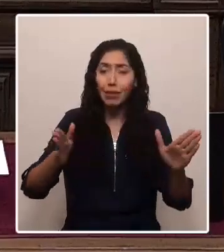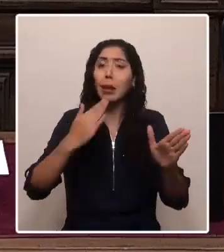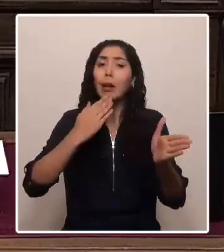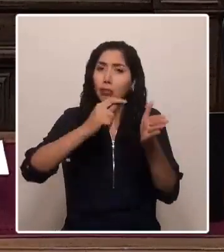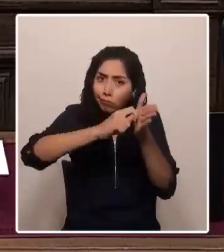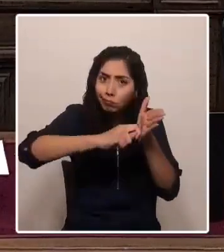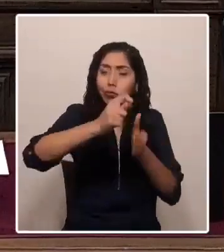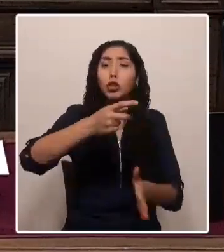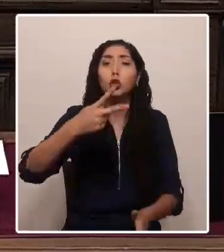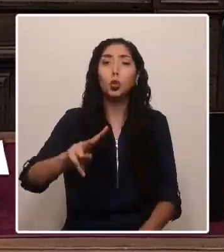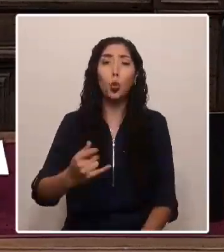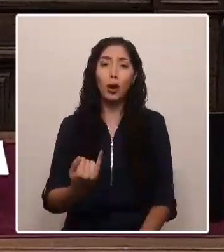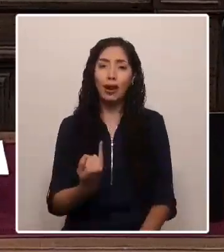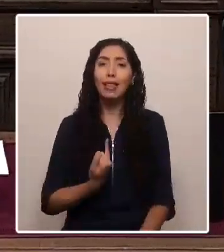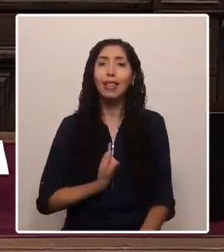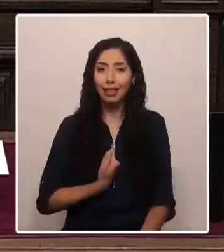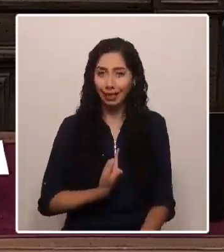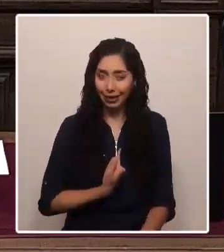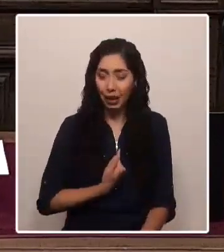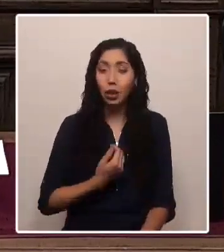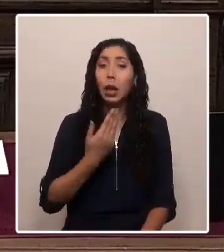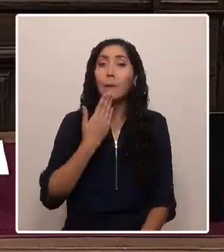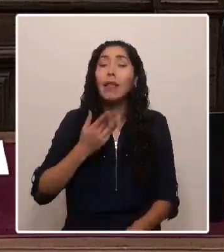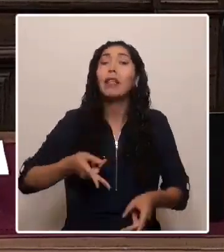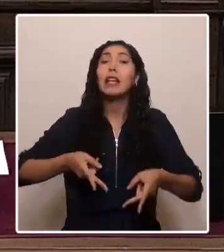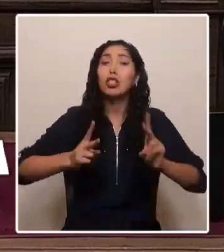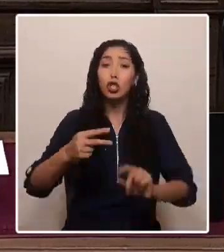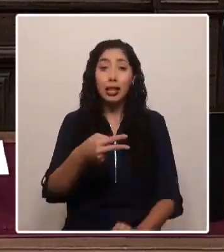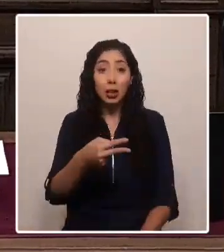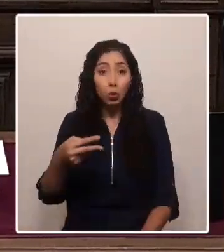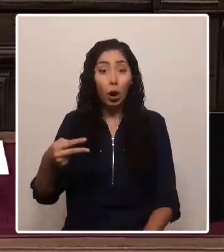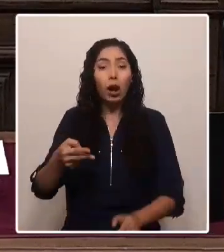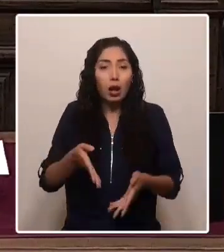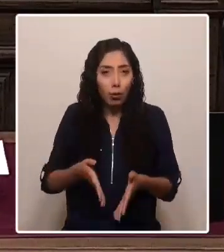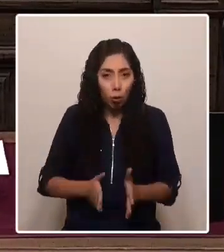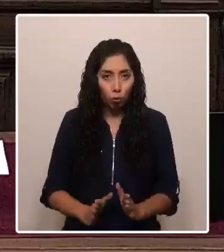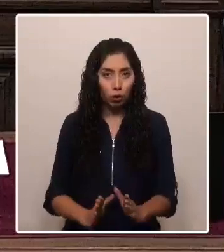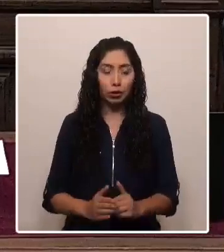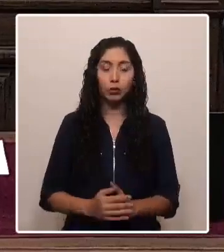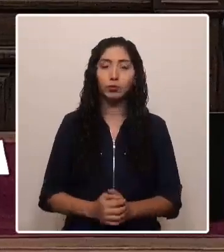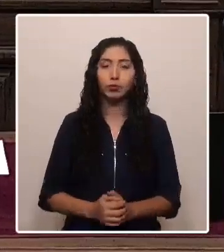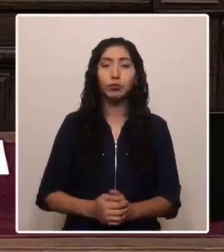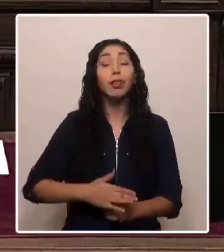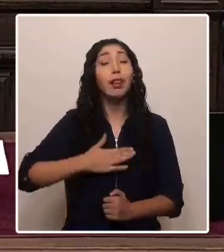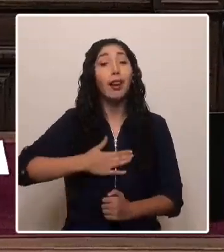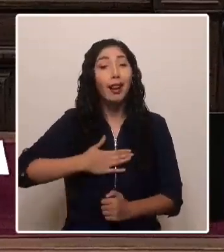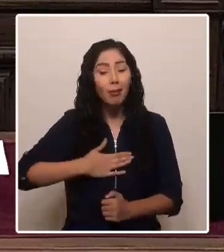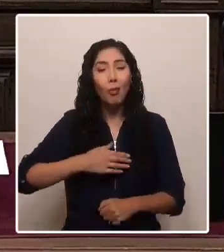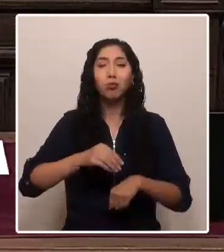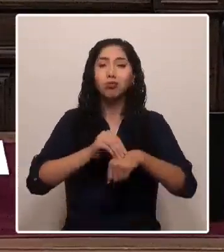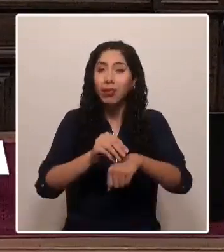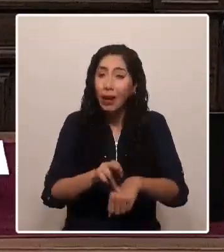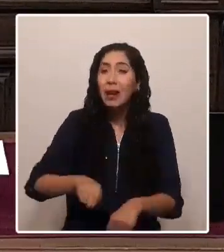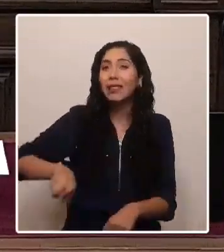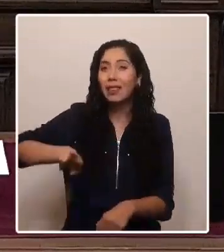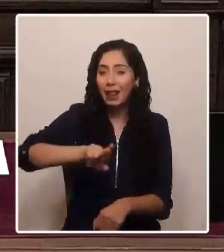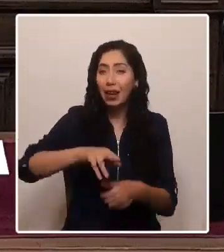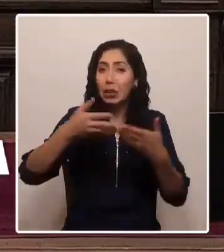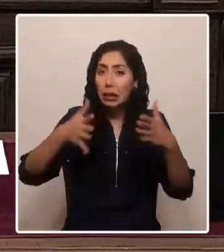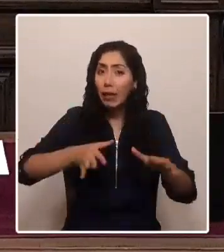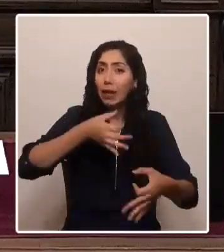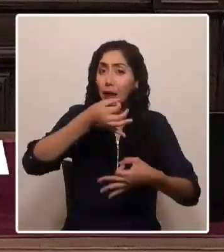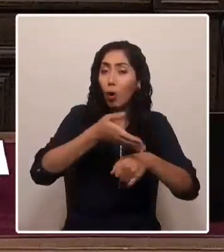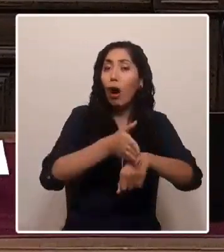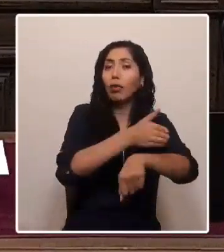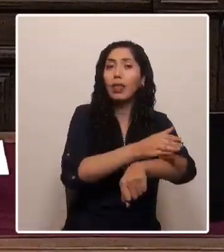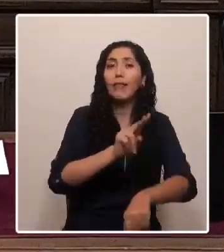identidad. Además, los derechos sexuales y reproductivos. Queremos reiterar lo que ya dijimos este 22 de